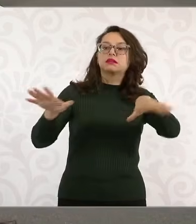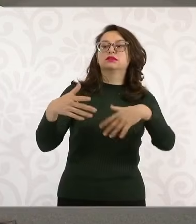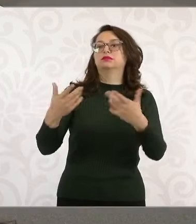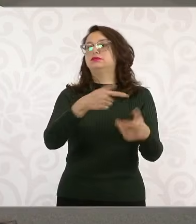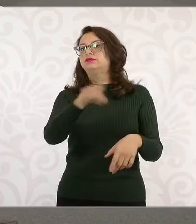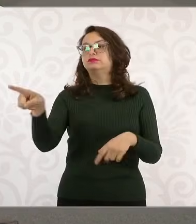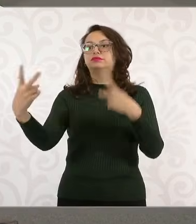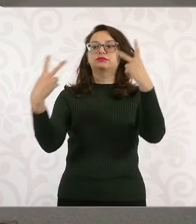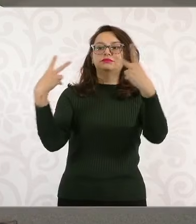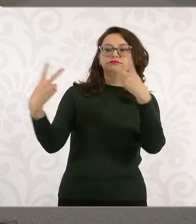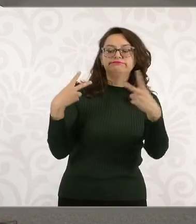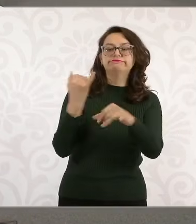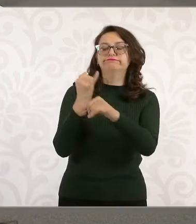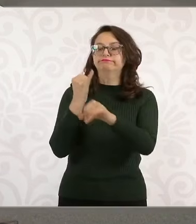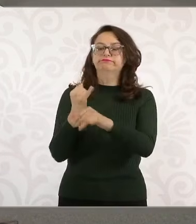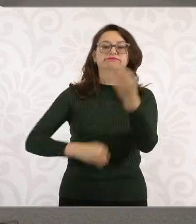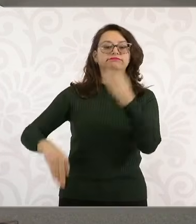seguidores,